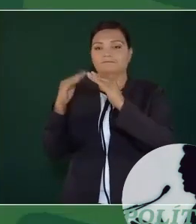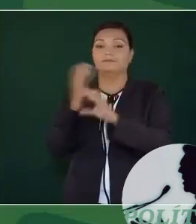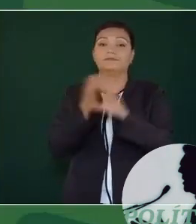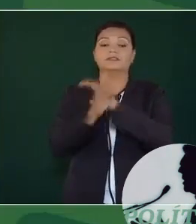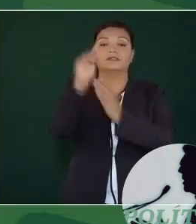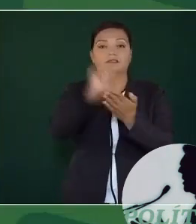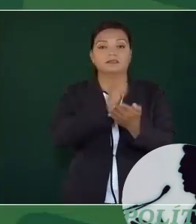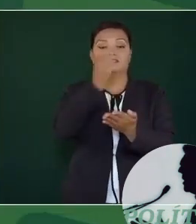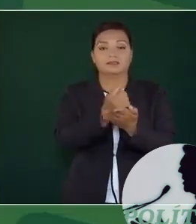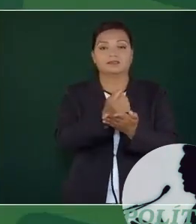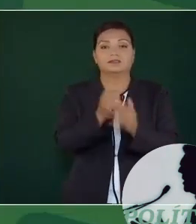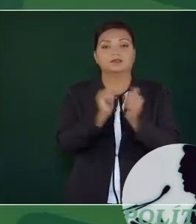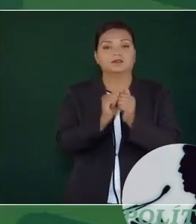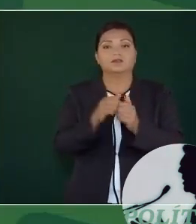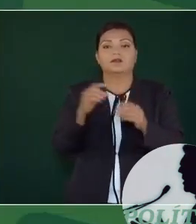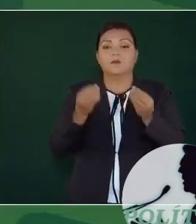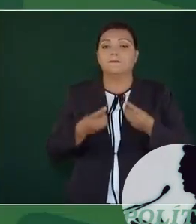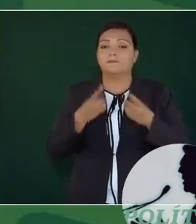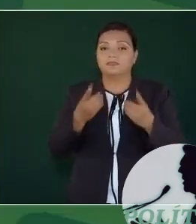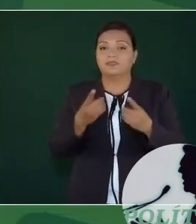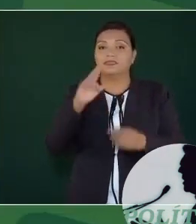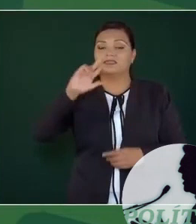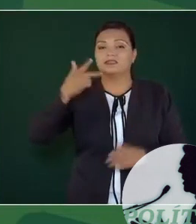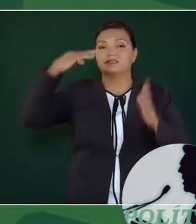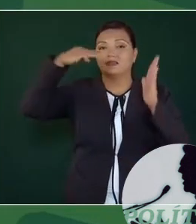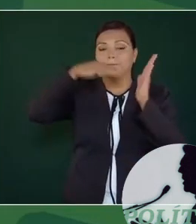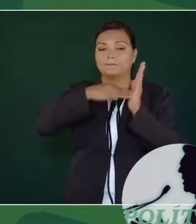de Tamaulipas, con una derrama de